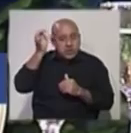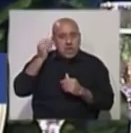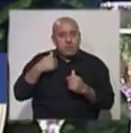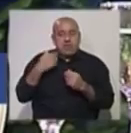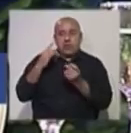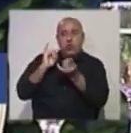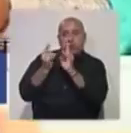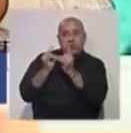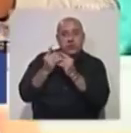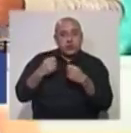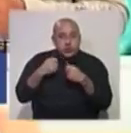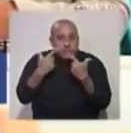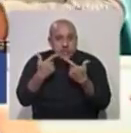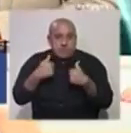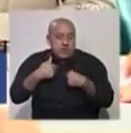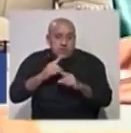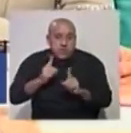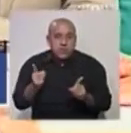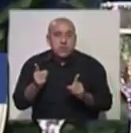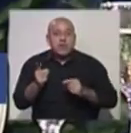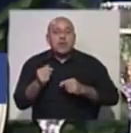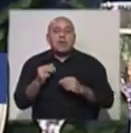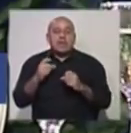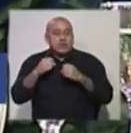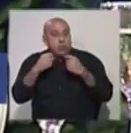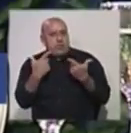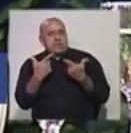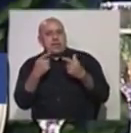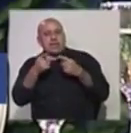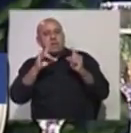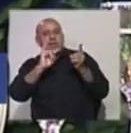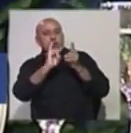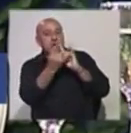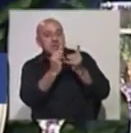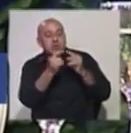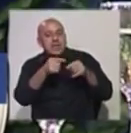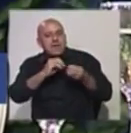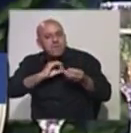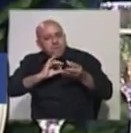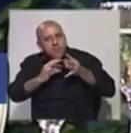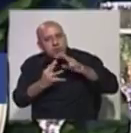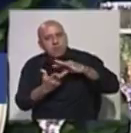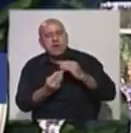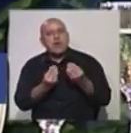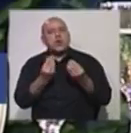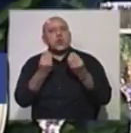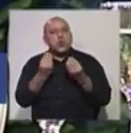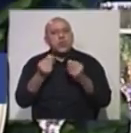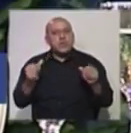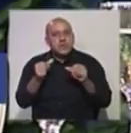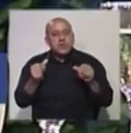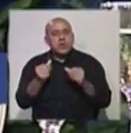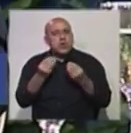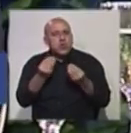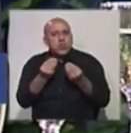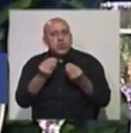sorprende que lo que pasó después. Mirá, Jorge, la sorpresa sobre ese congreso fue la forma. La composición de ese congreso es histórica.